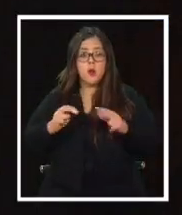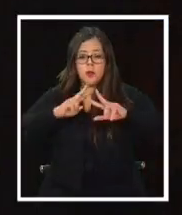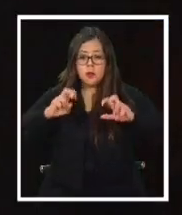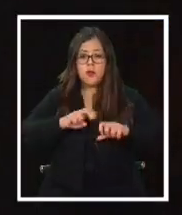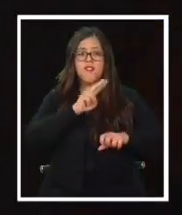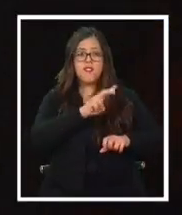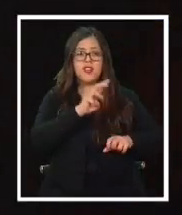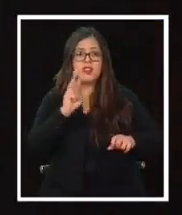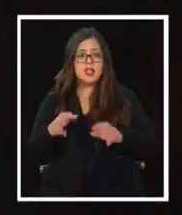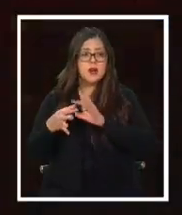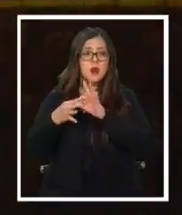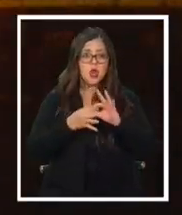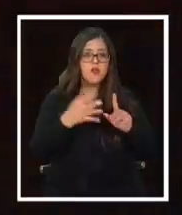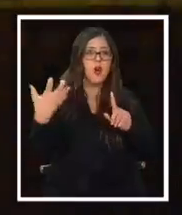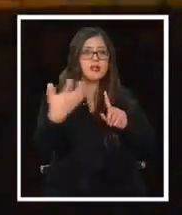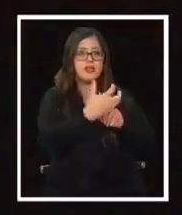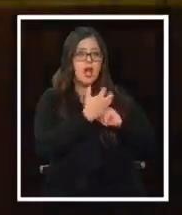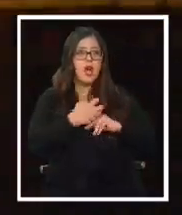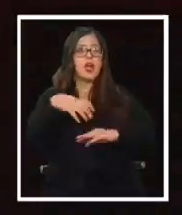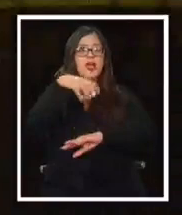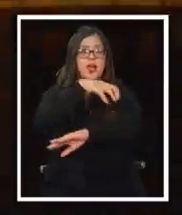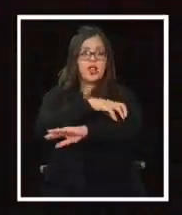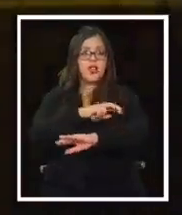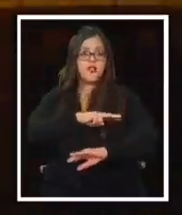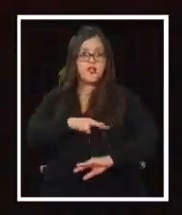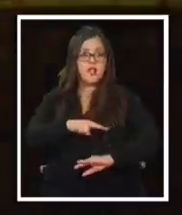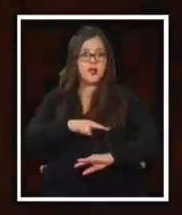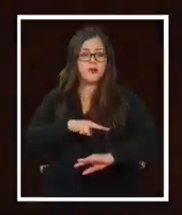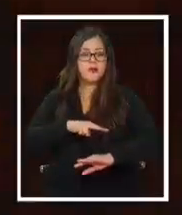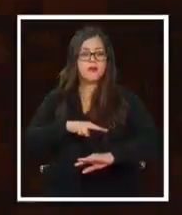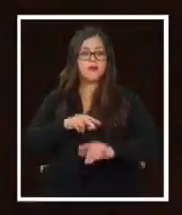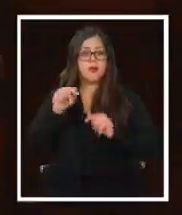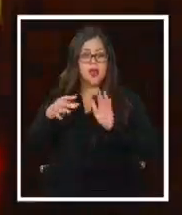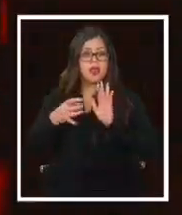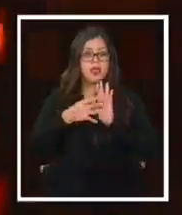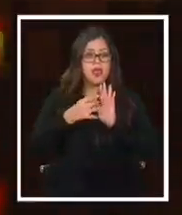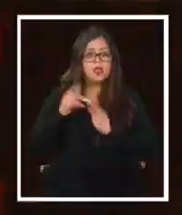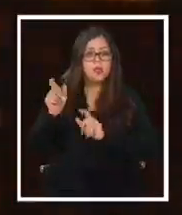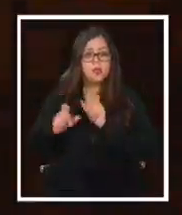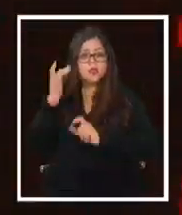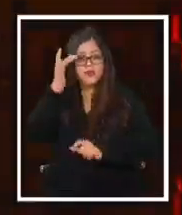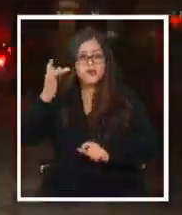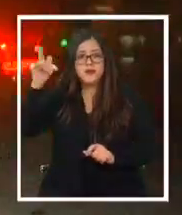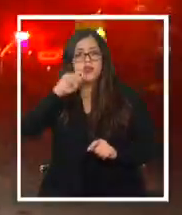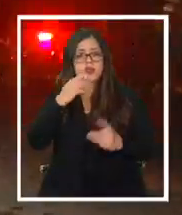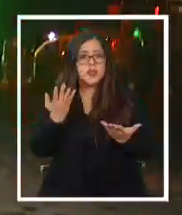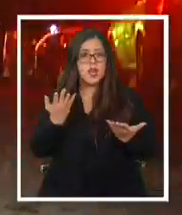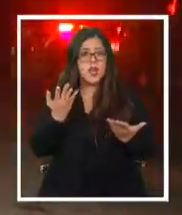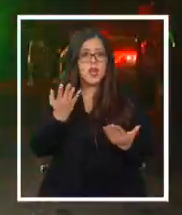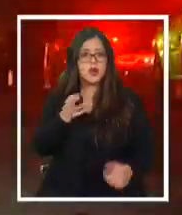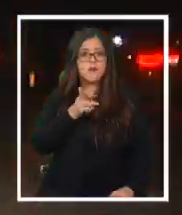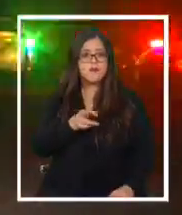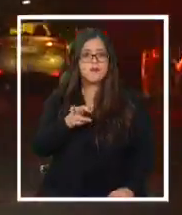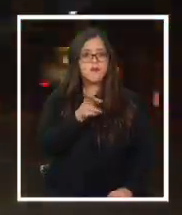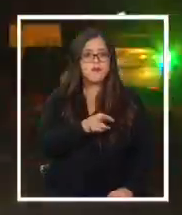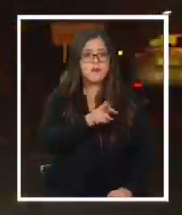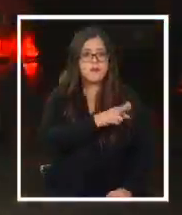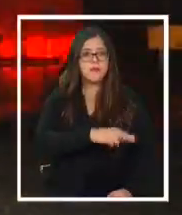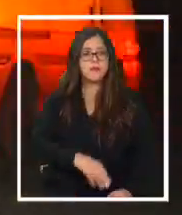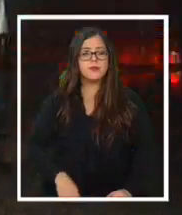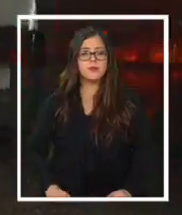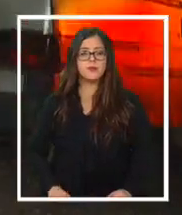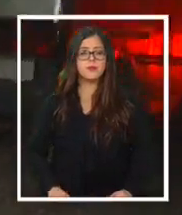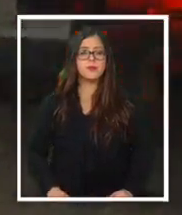23 causas por secuestro en la región de valparaíso delito que según expertos se ha vuelto cada vez más habitual